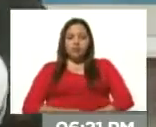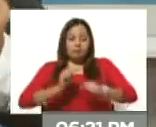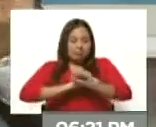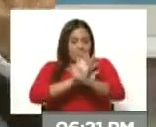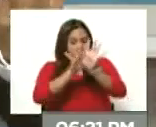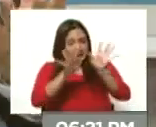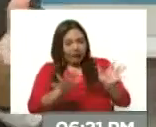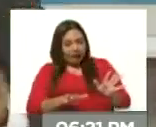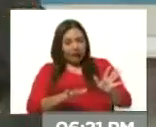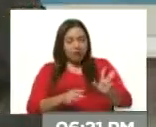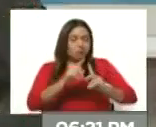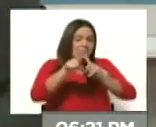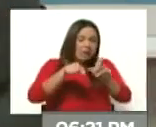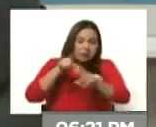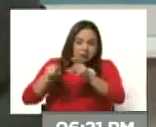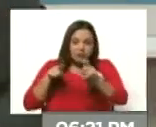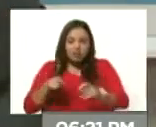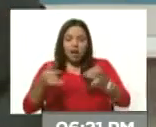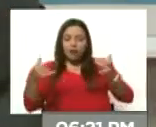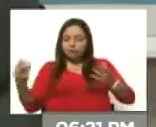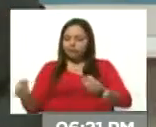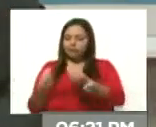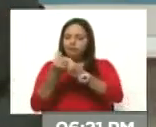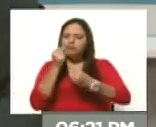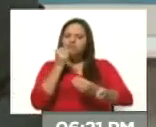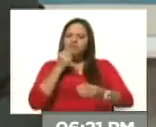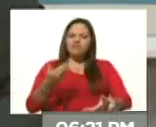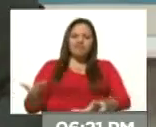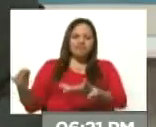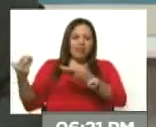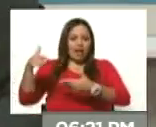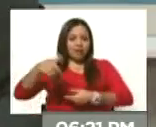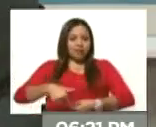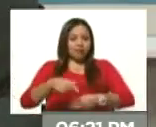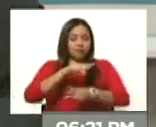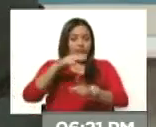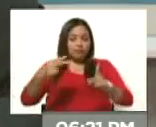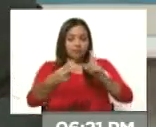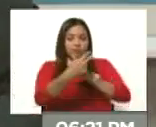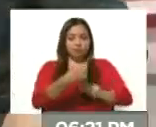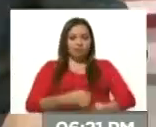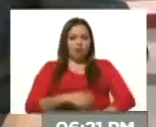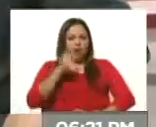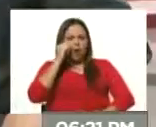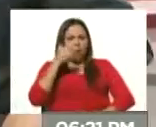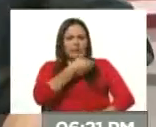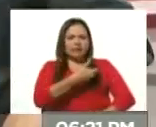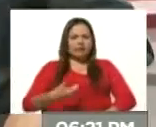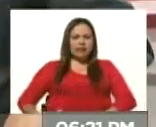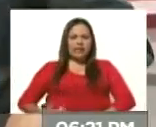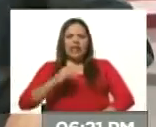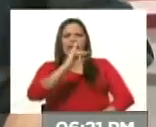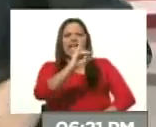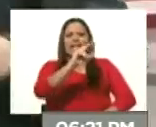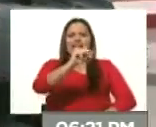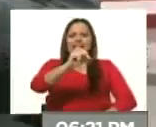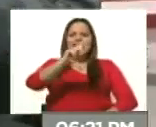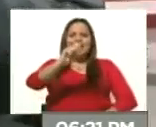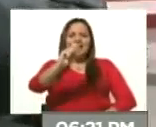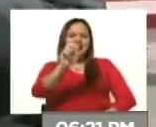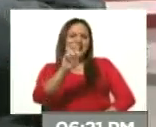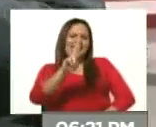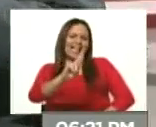esta y otras interrogantes ya nos acompaña en vivo y en directo en el estudio de 360 of time el presidente de inter las es bienvenido